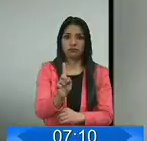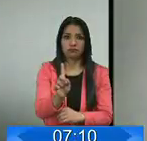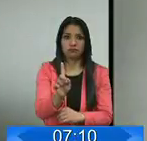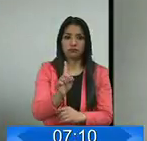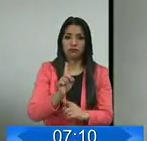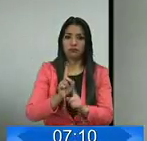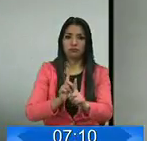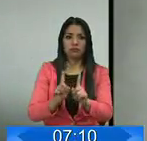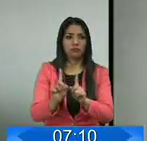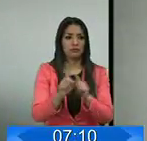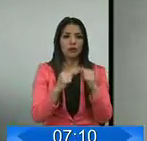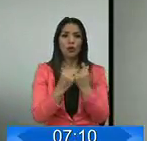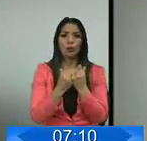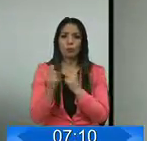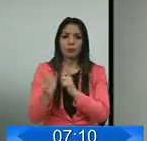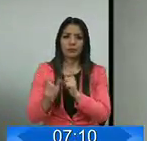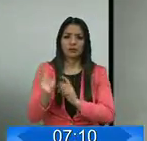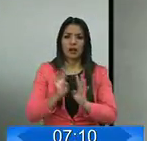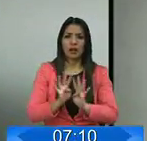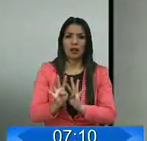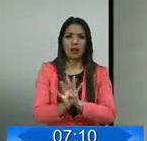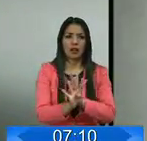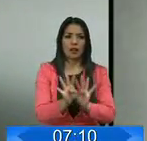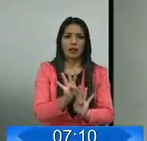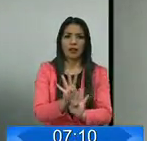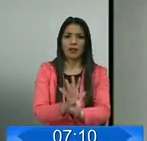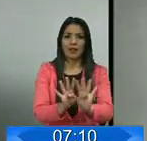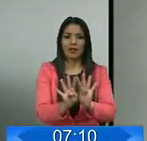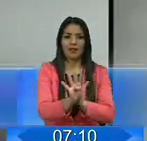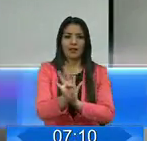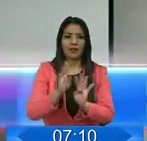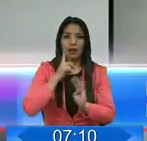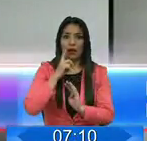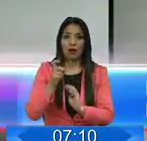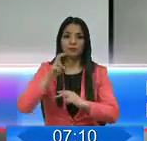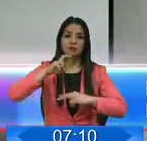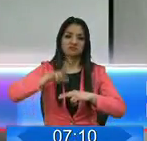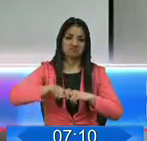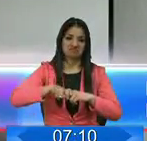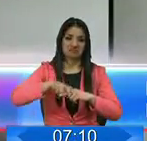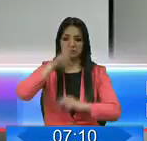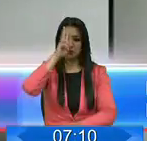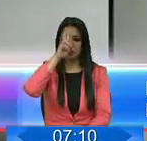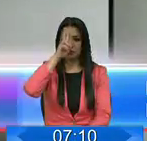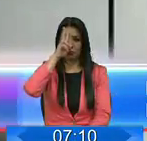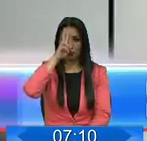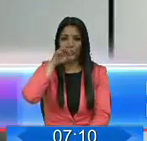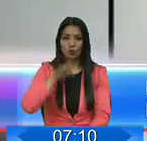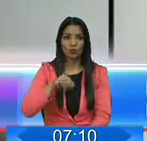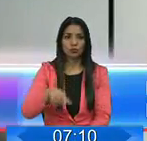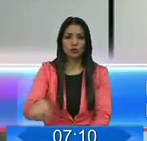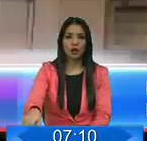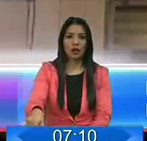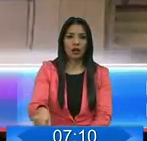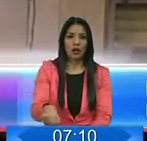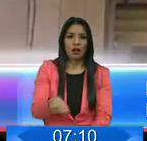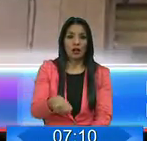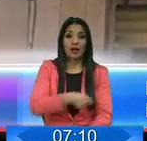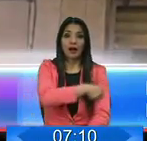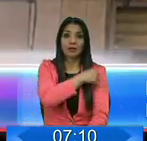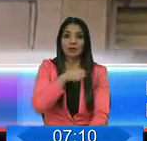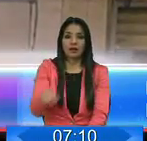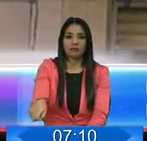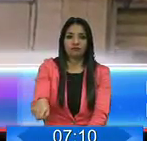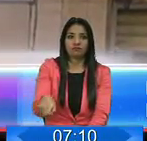otro grupo y finalmente el chico se acogió y se sentó y arrastró la cartera. Sucedió en una de